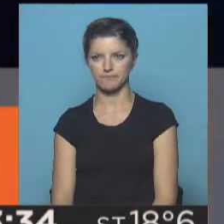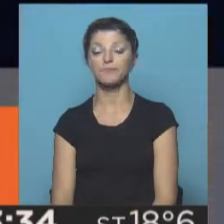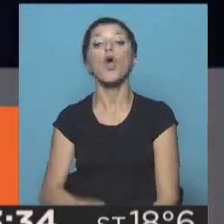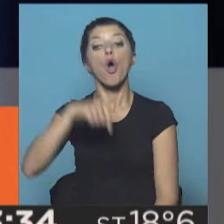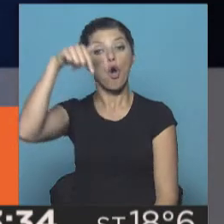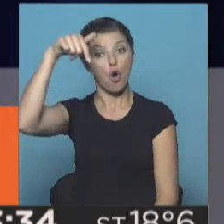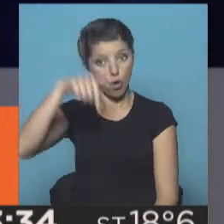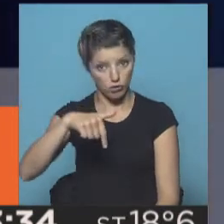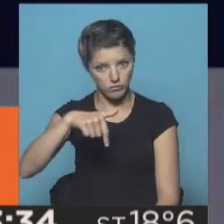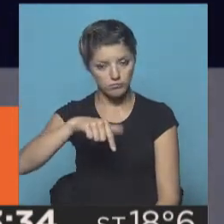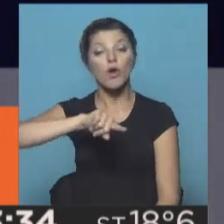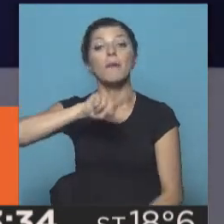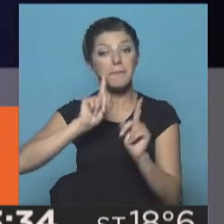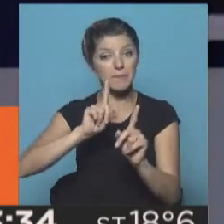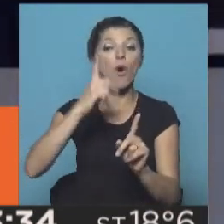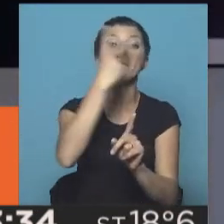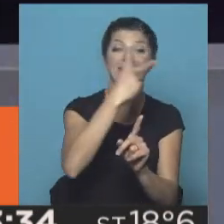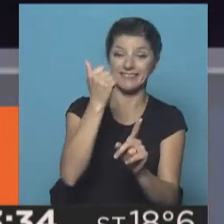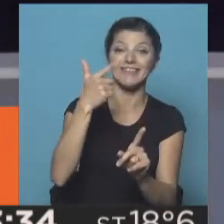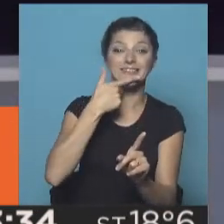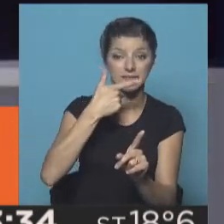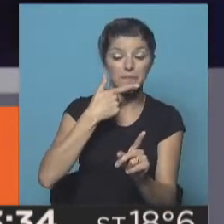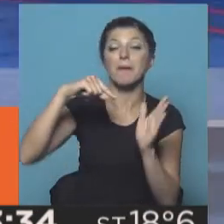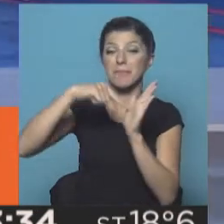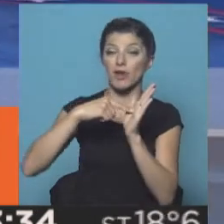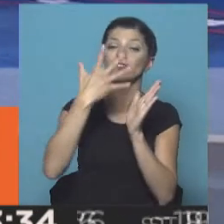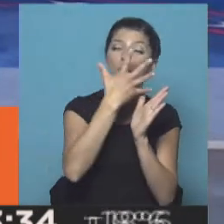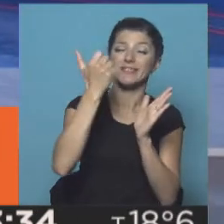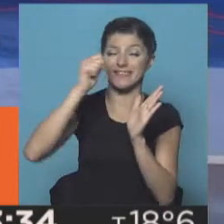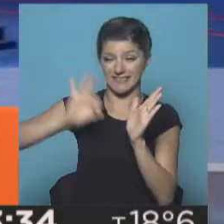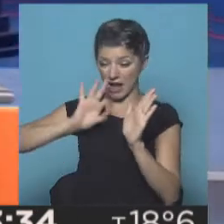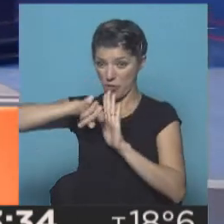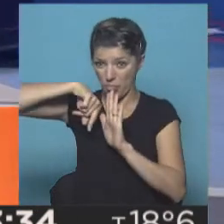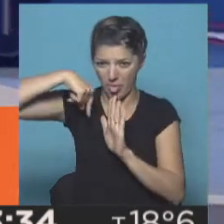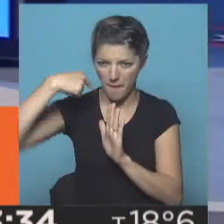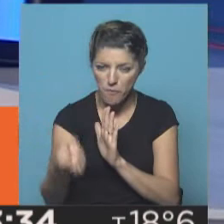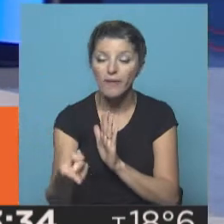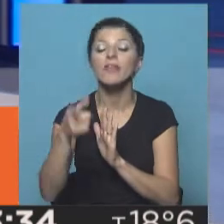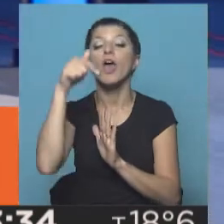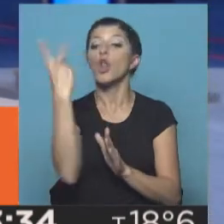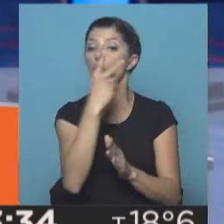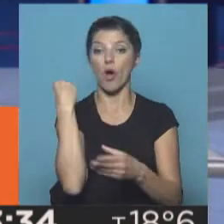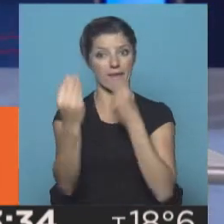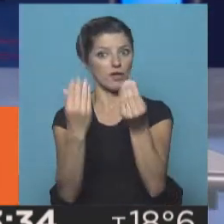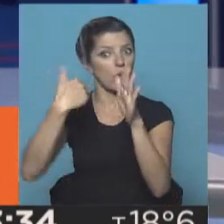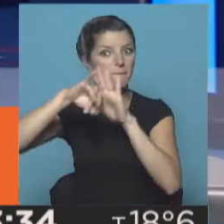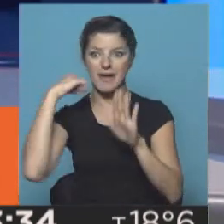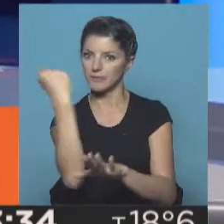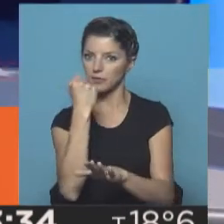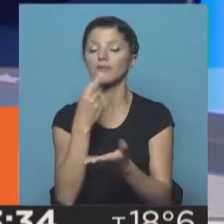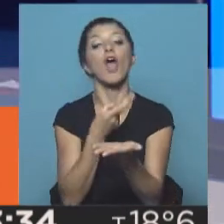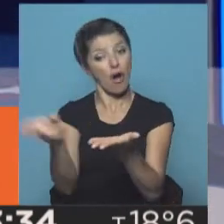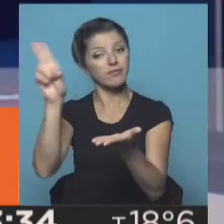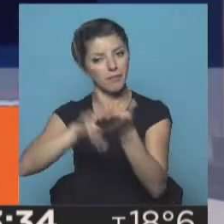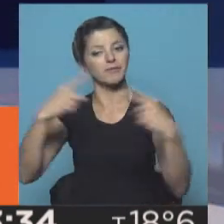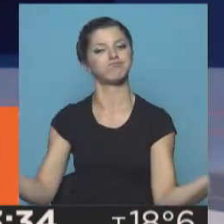Ahora, otro 26 de septiembre, pero 56 años más tarde, los dos candidatos presidenciales más importantes volvieron a